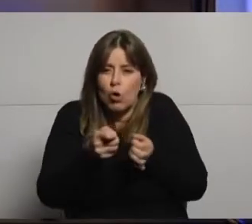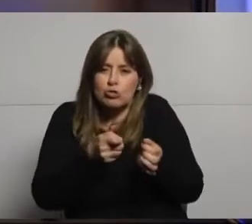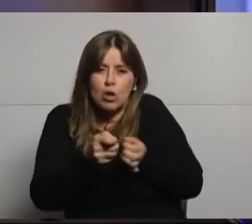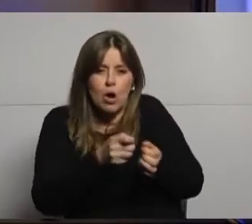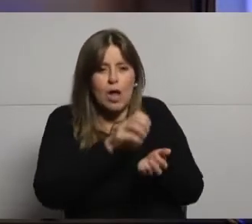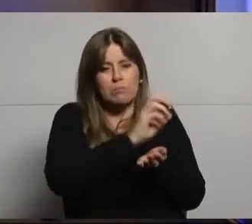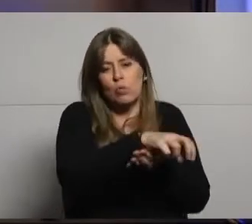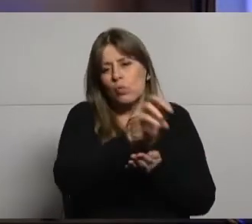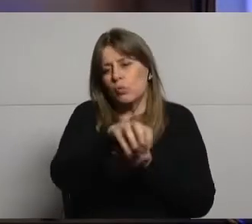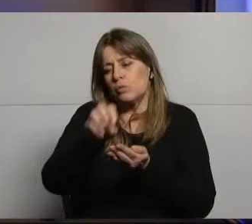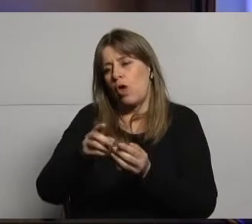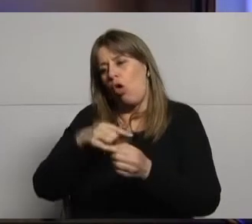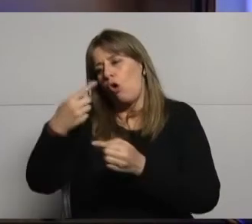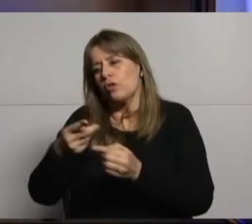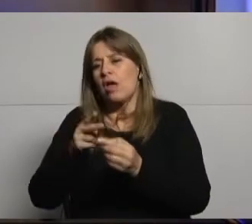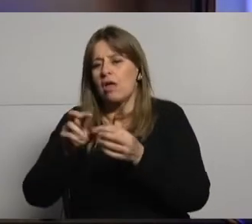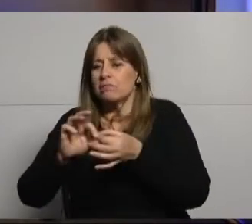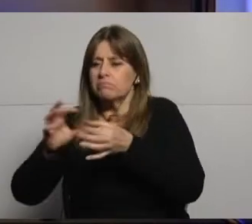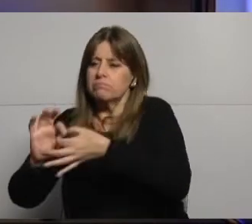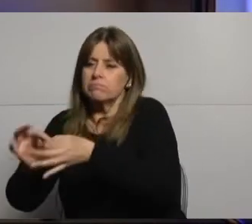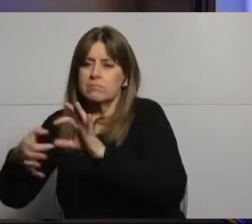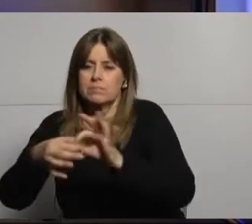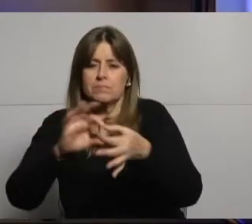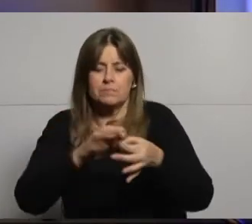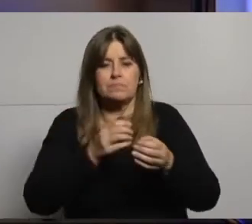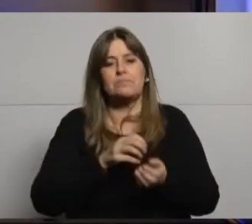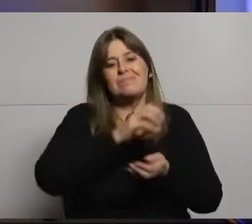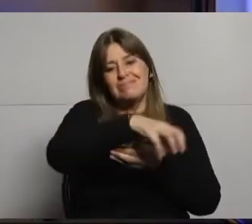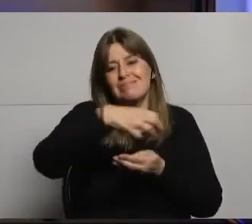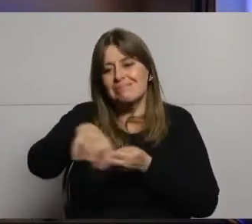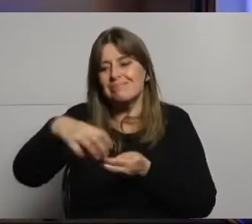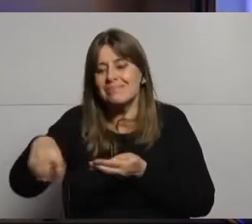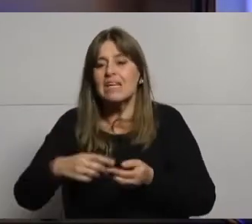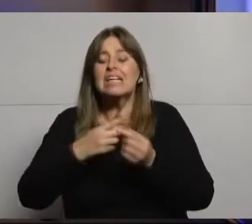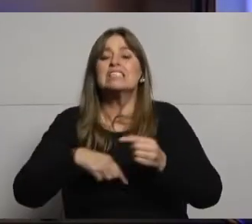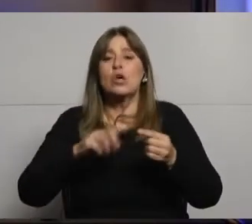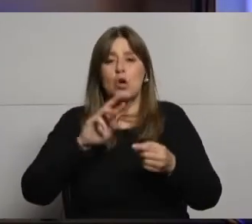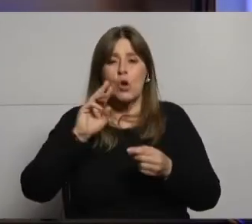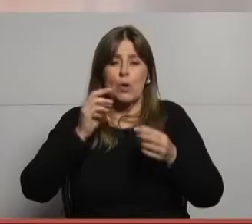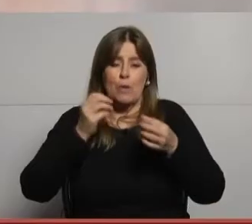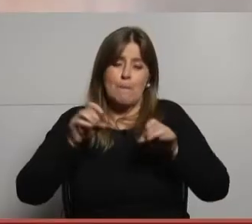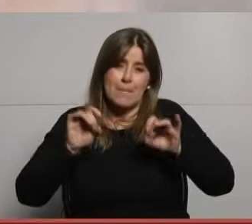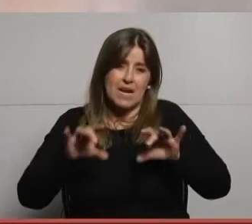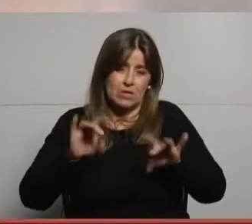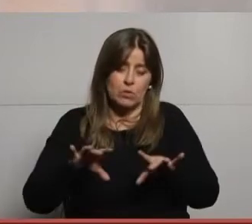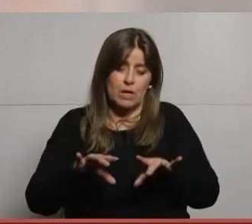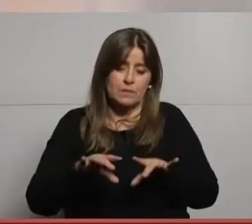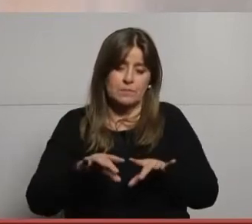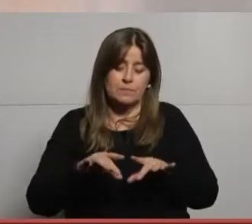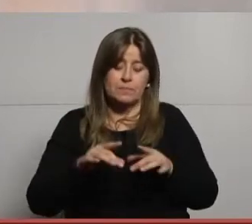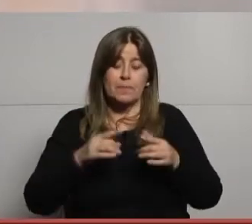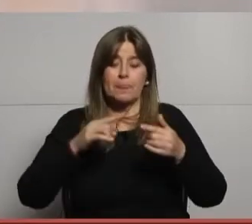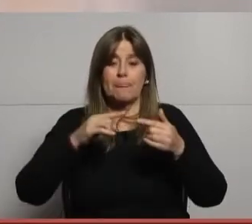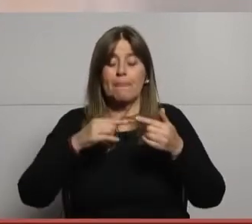nodos que a su vez controlan otros niveles, etc. Eso es lo que nos resulta más natural, ¿de acuerdo?